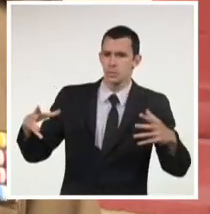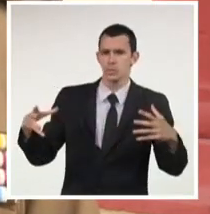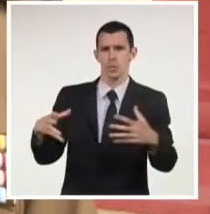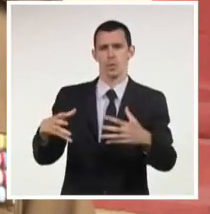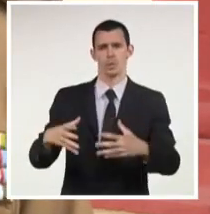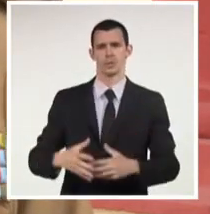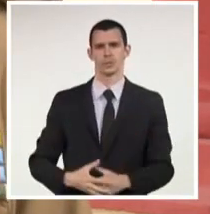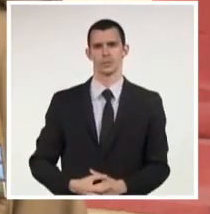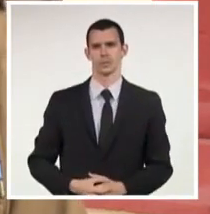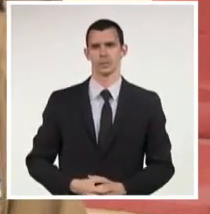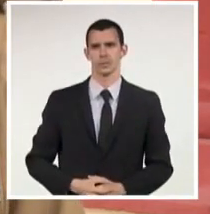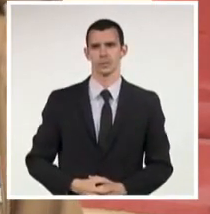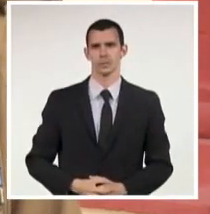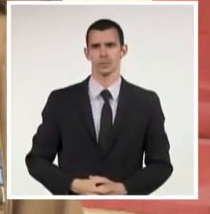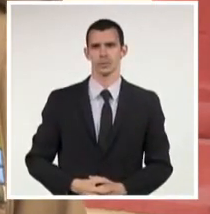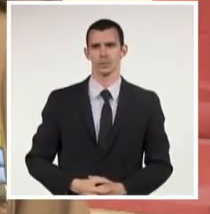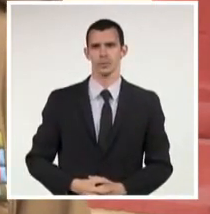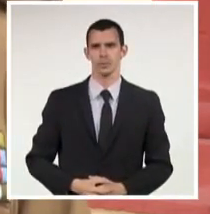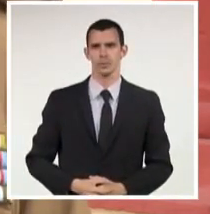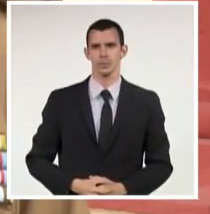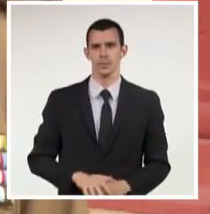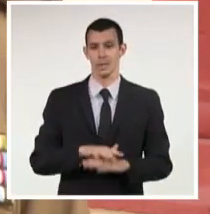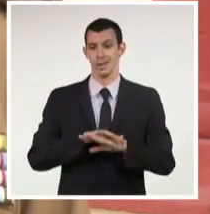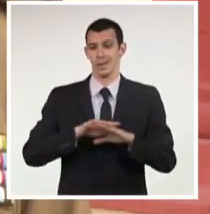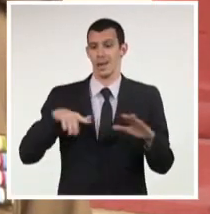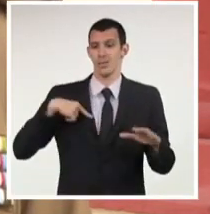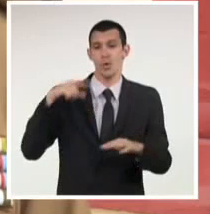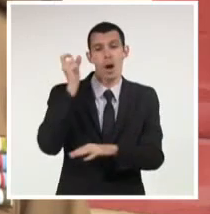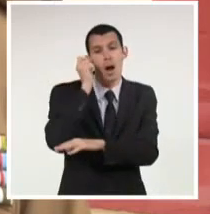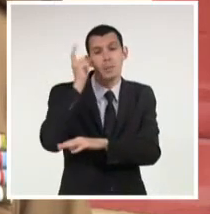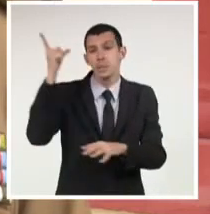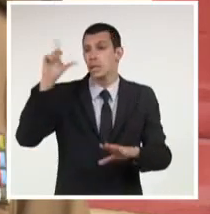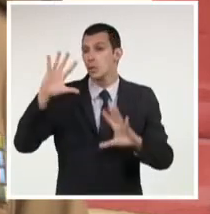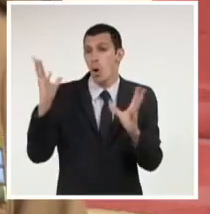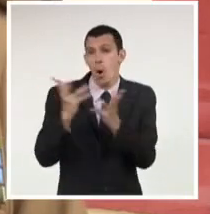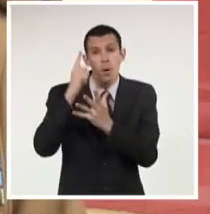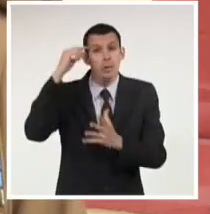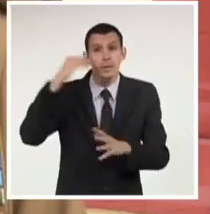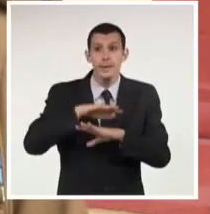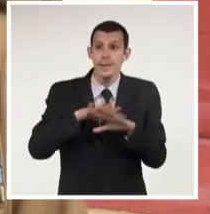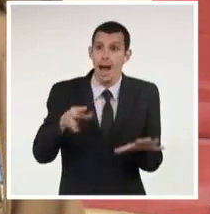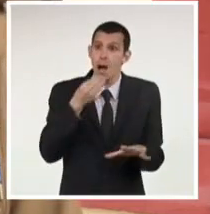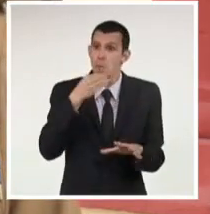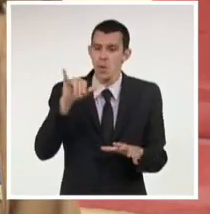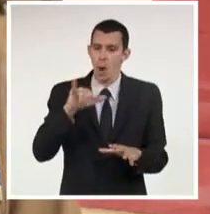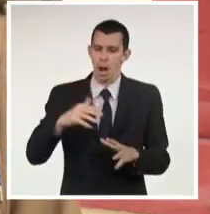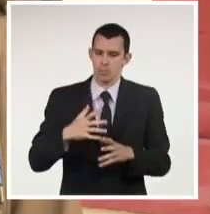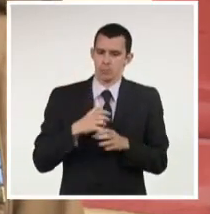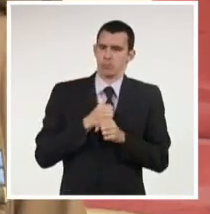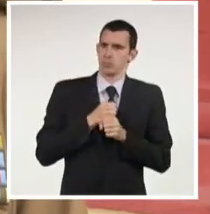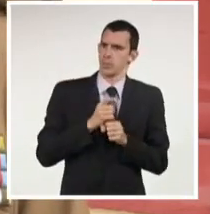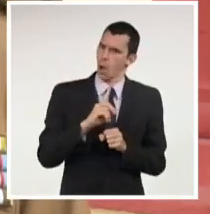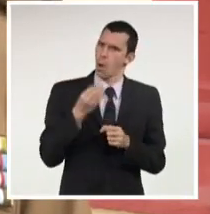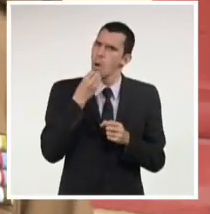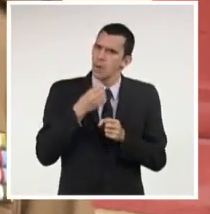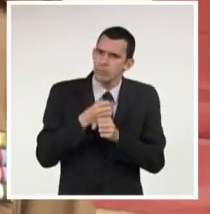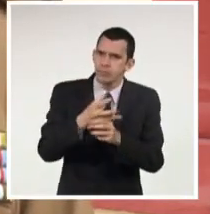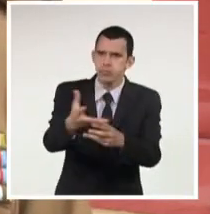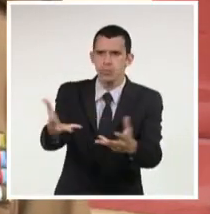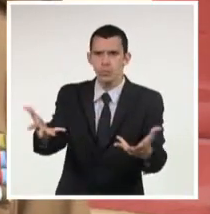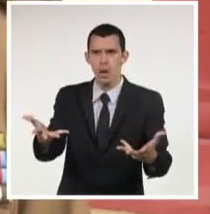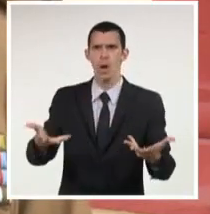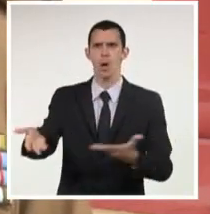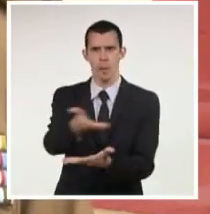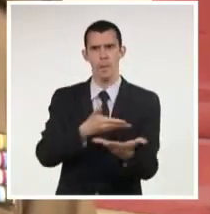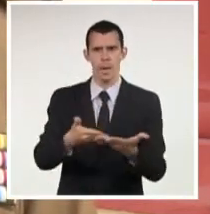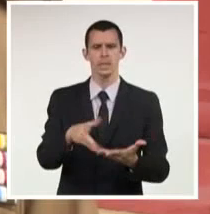dar la experiencia a la joven generación que hoy son los jóvenes oficiales